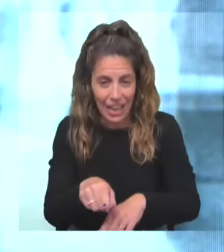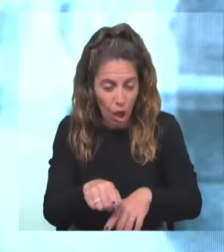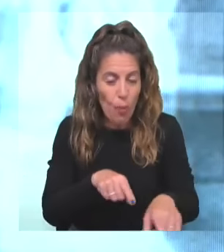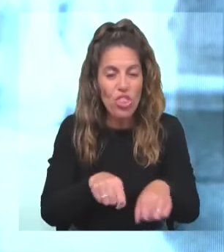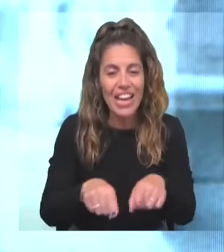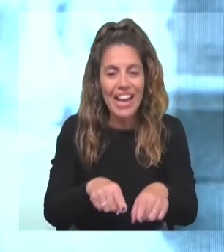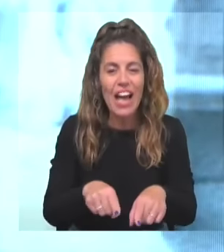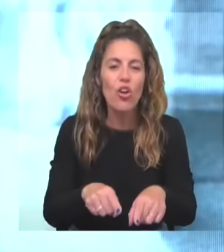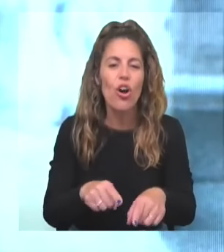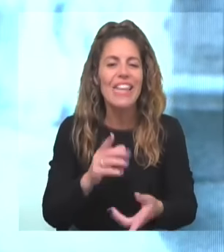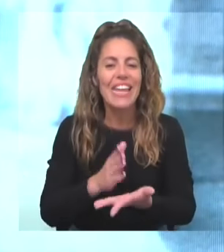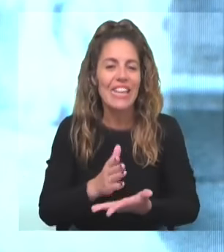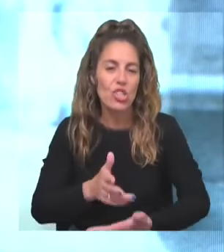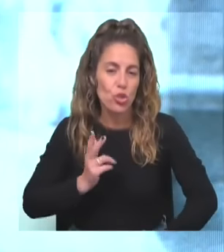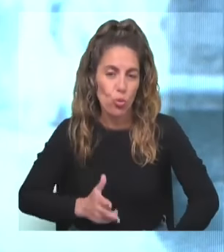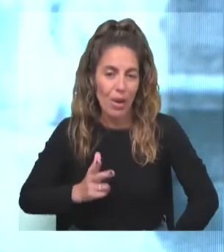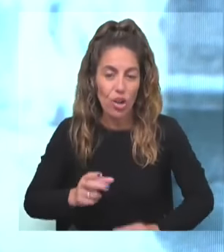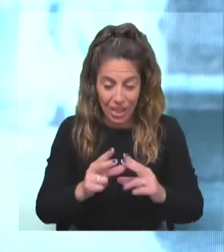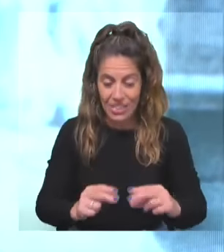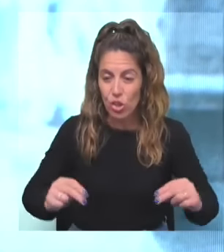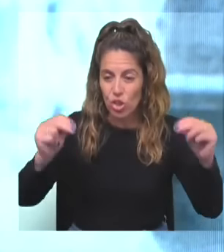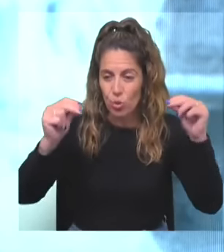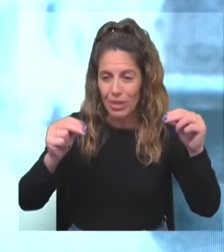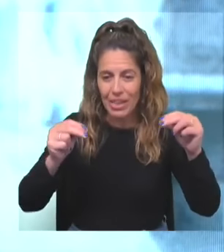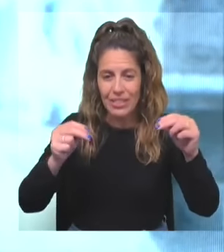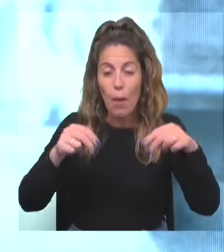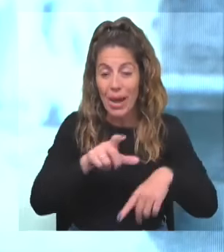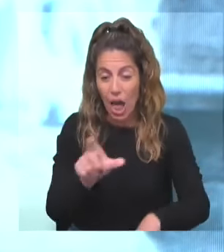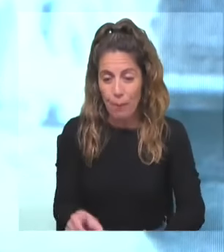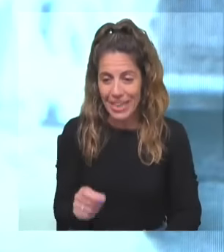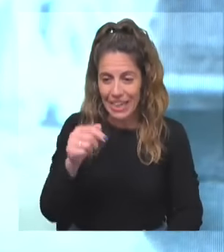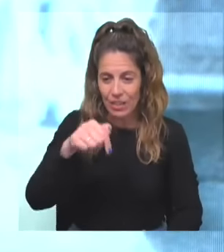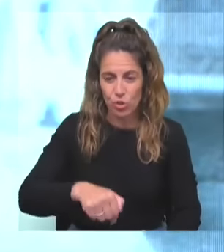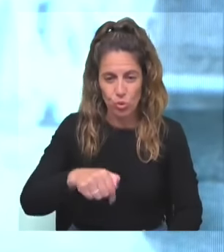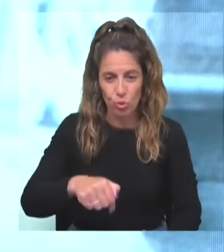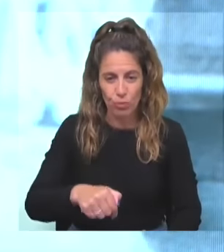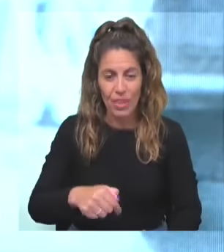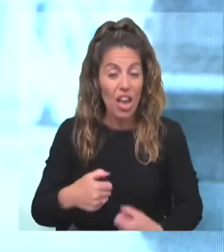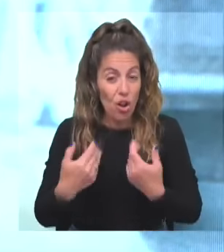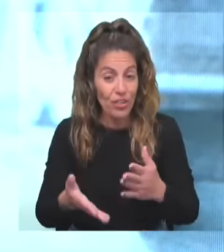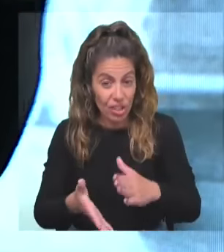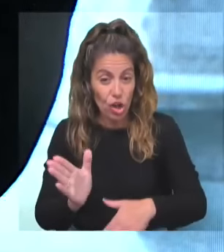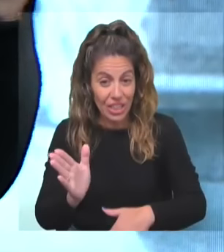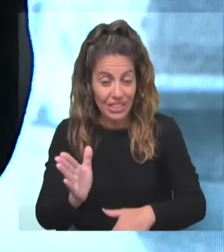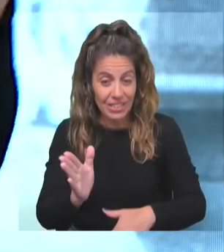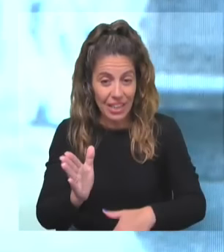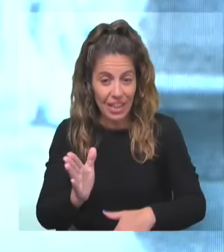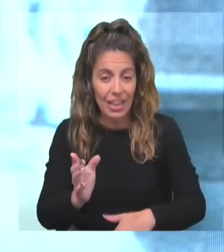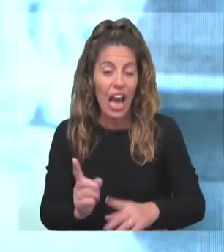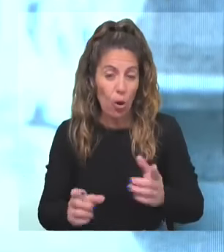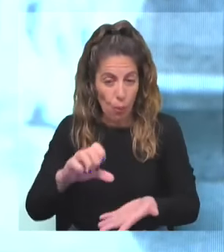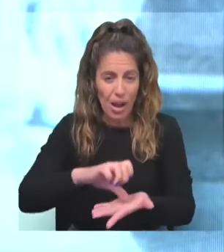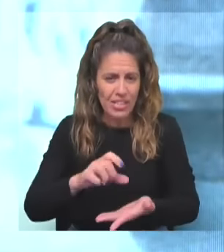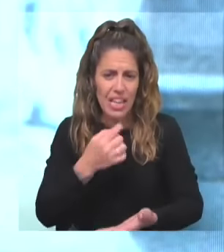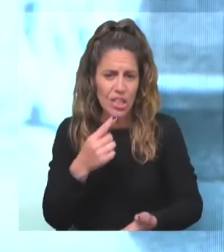derechos humanos de Naciones Unidas para la América del Sur. Y le ofrecieron irse a Ginebra. Uno dijo,